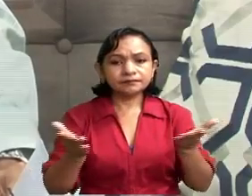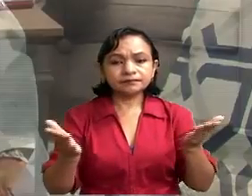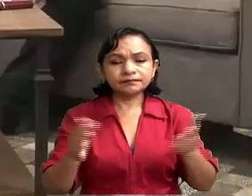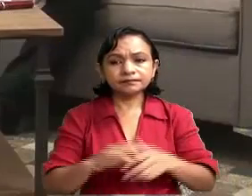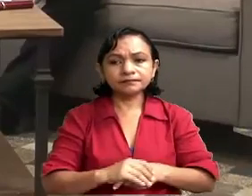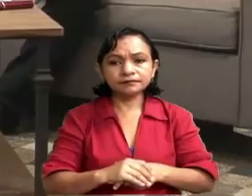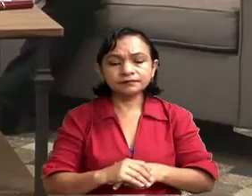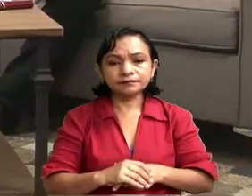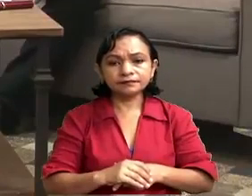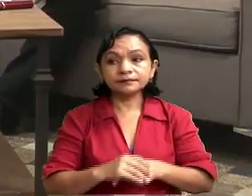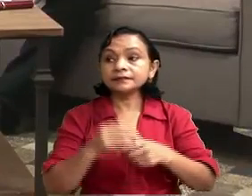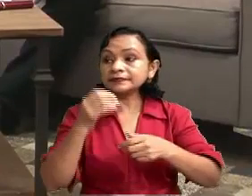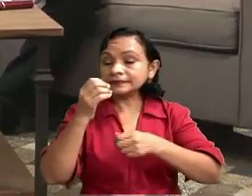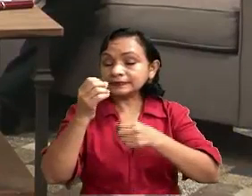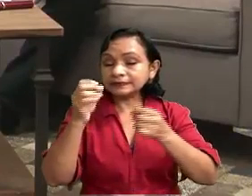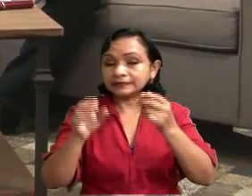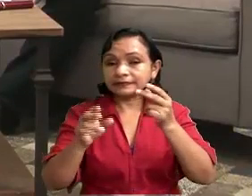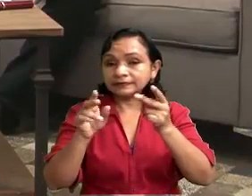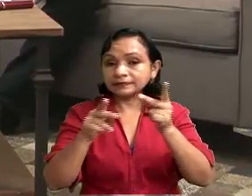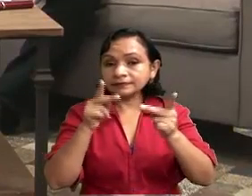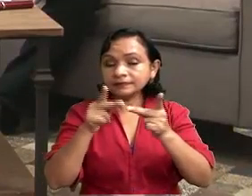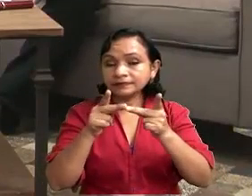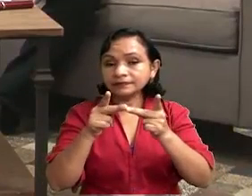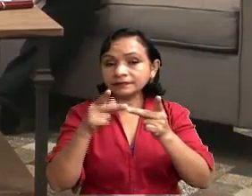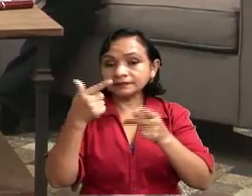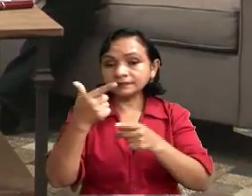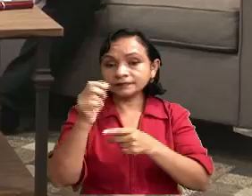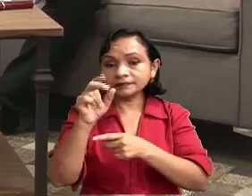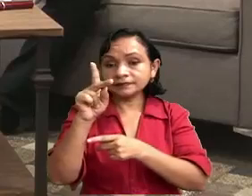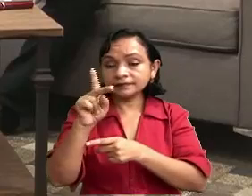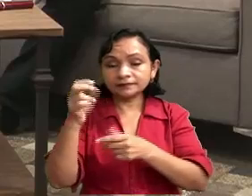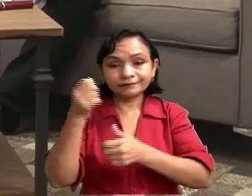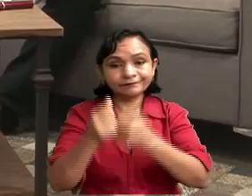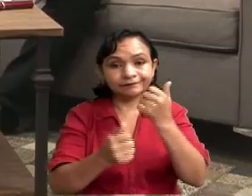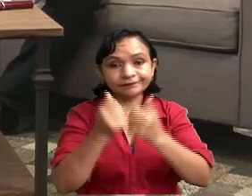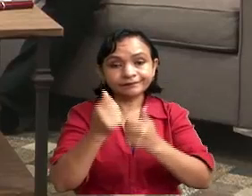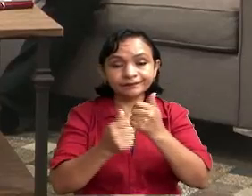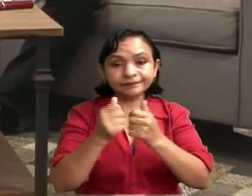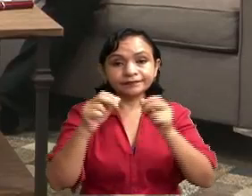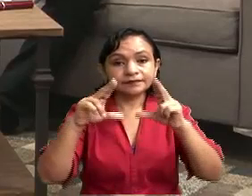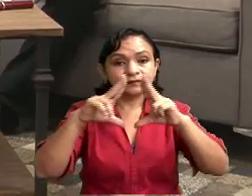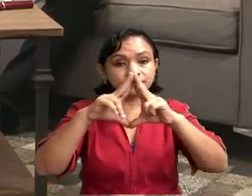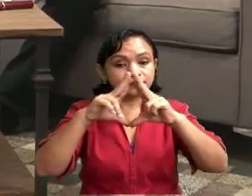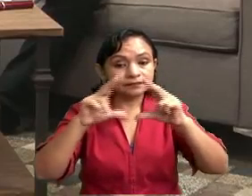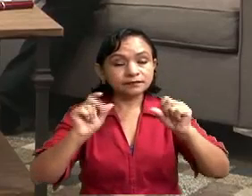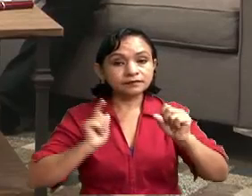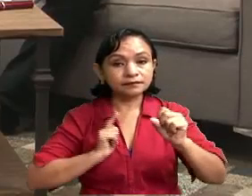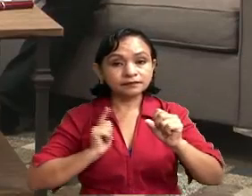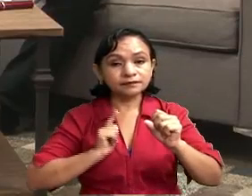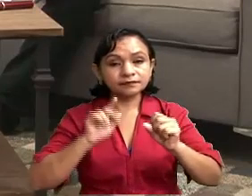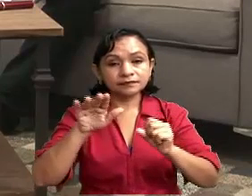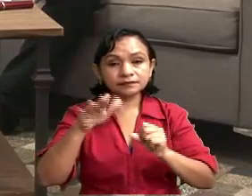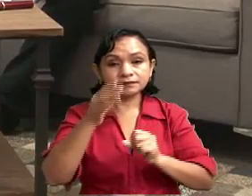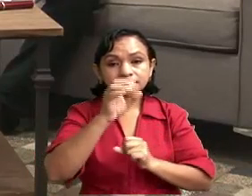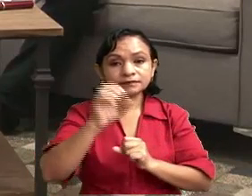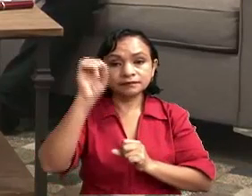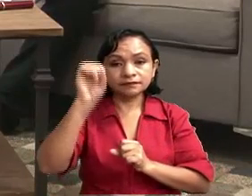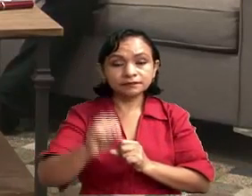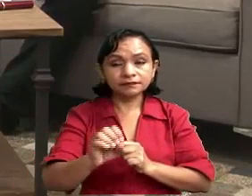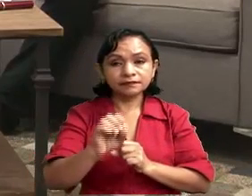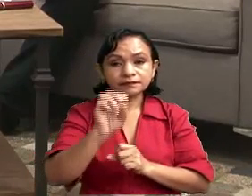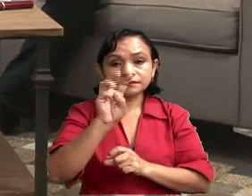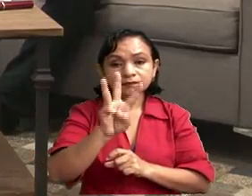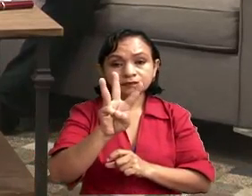en el mero año del intento de golpe fallido, el país alcanzó un promedio de inflación de un poco más